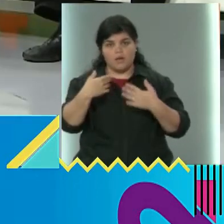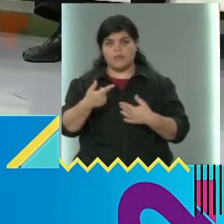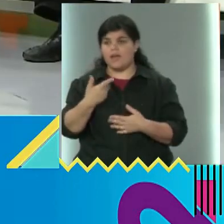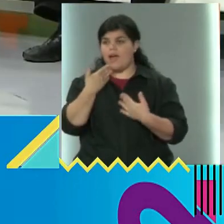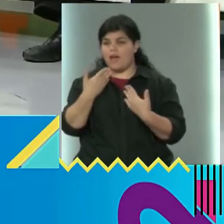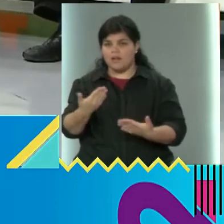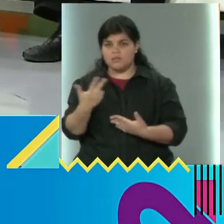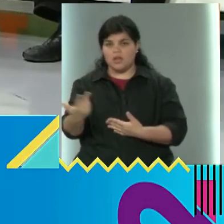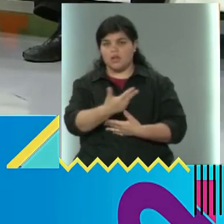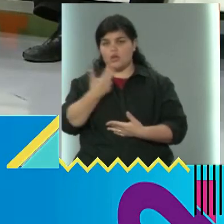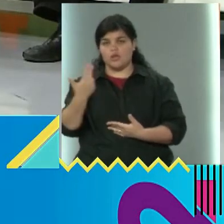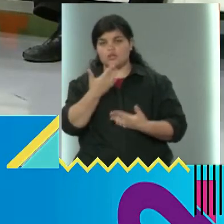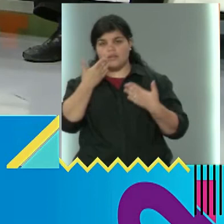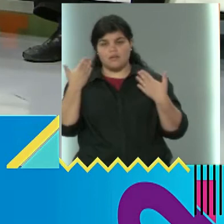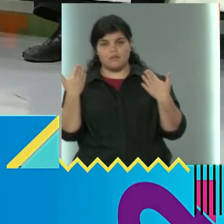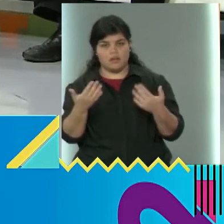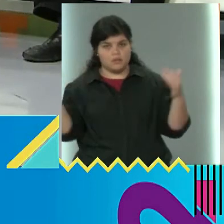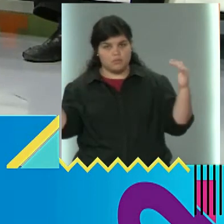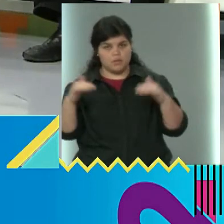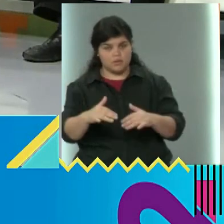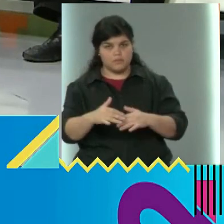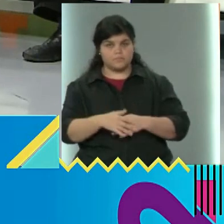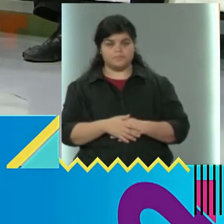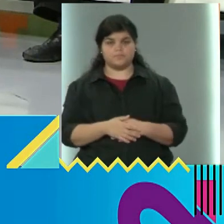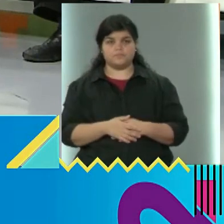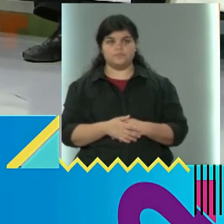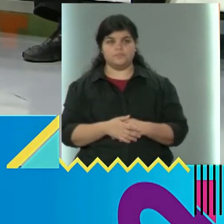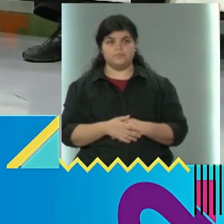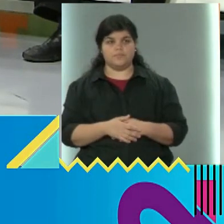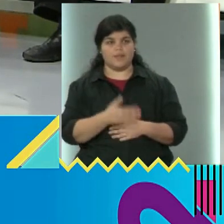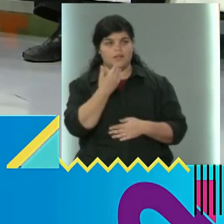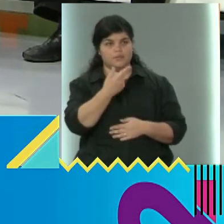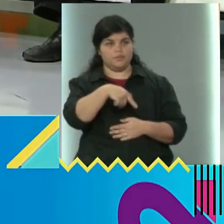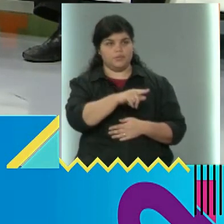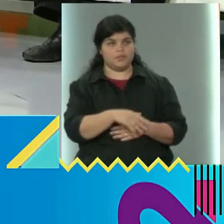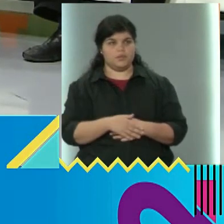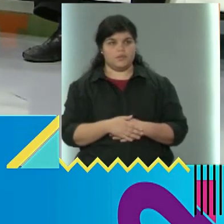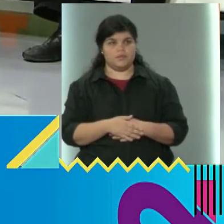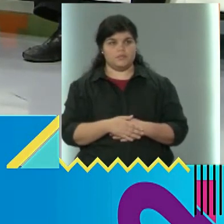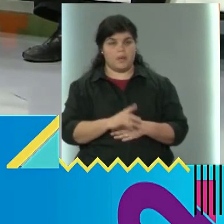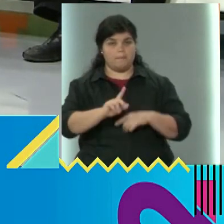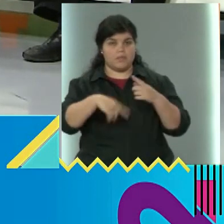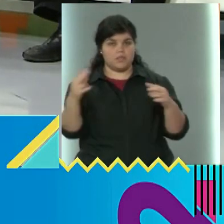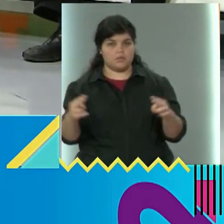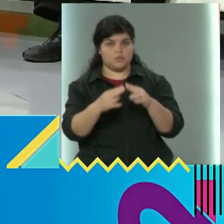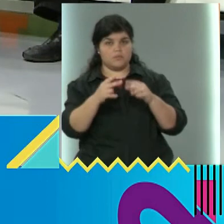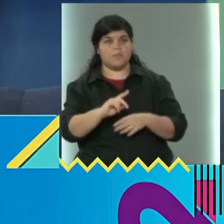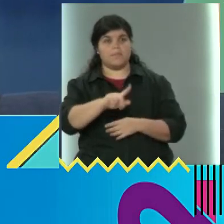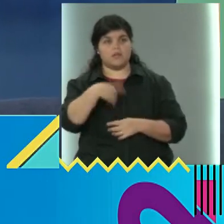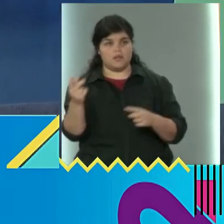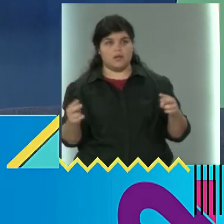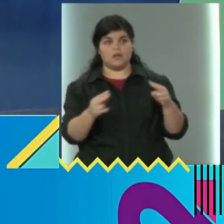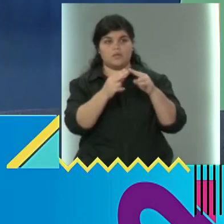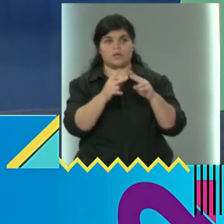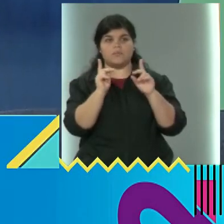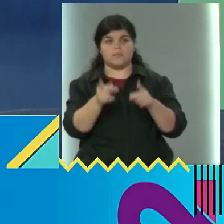Gracias a vos. Carlos, muchas gracias por haber venido. Raúl, muchísimas gracias por haber estado presente. Gracias a ustedes por invitarnos. Gracias por acompañarnos. Nos encontramos mañana, Carlos. Nos encontramos mañana.